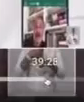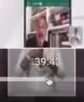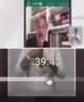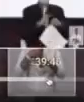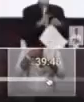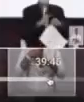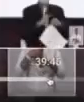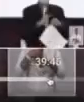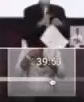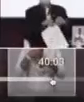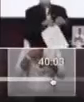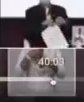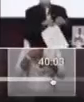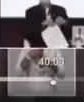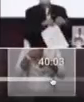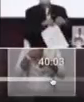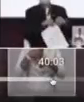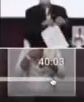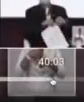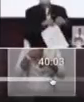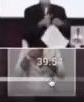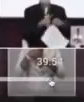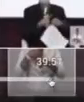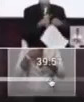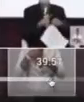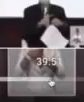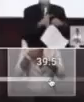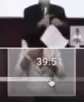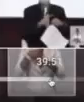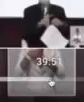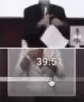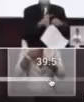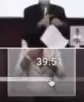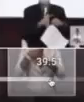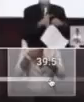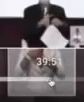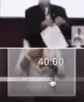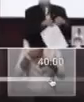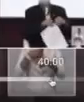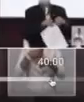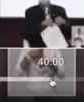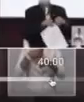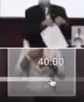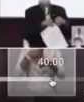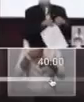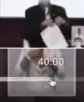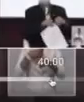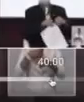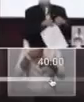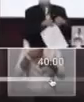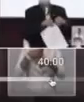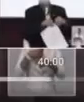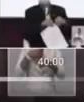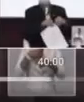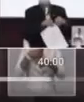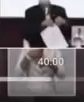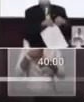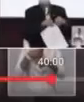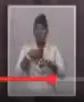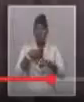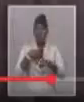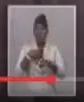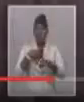para quitarle y socavar el poder a la dictadura. Aquí tengo el minuto 40 que empieza Randy a hablar su cosa. Vamos a ver qué es lo que, por qué lo